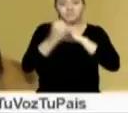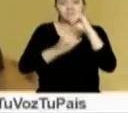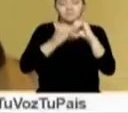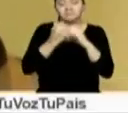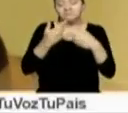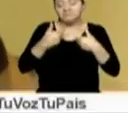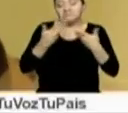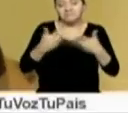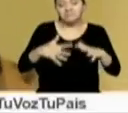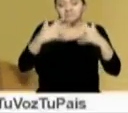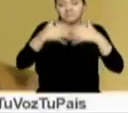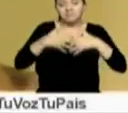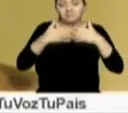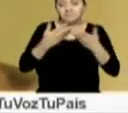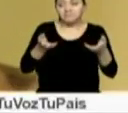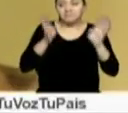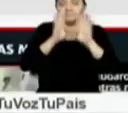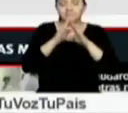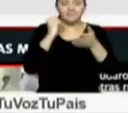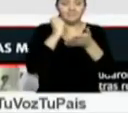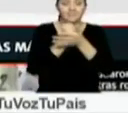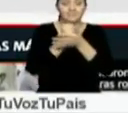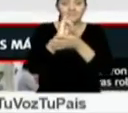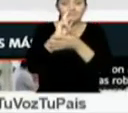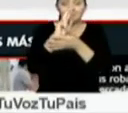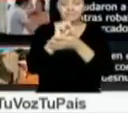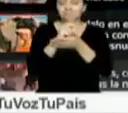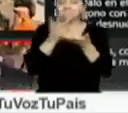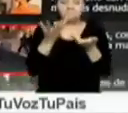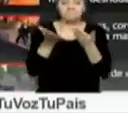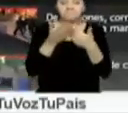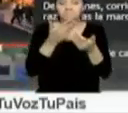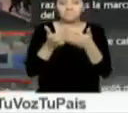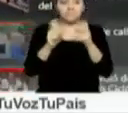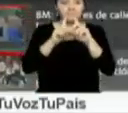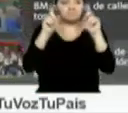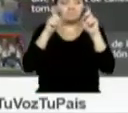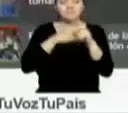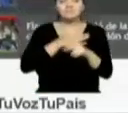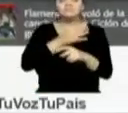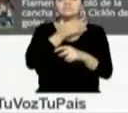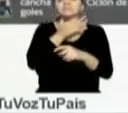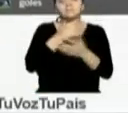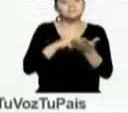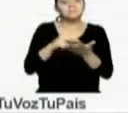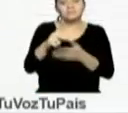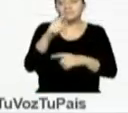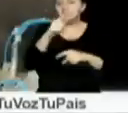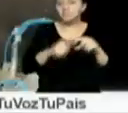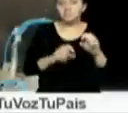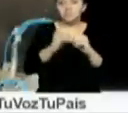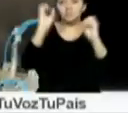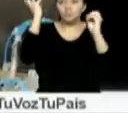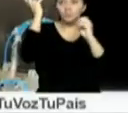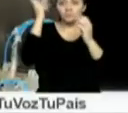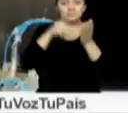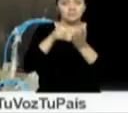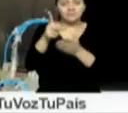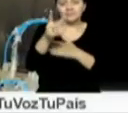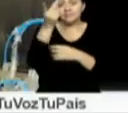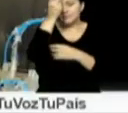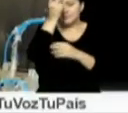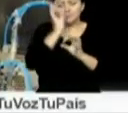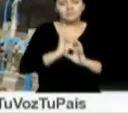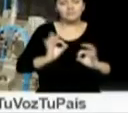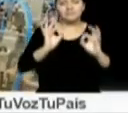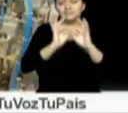es la única jeringa que tiene sello iram la empresa está tan asfixiada que ya no puede pagar incluso la luz por el aumento